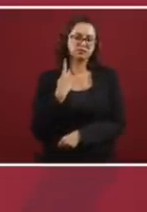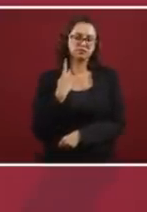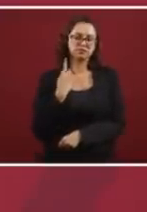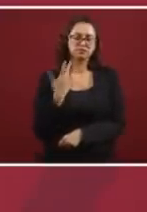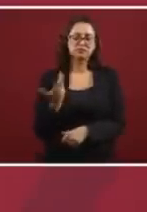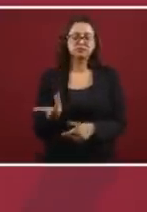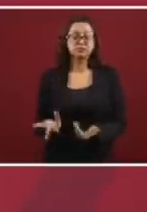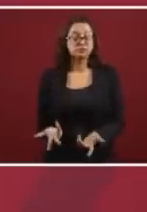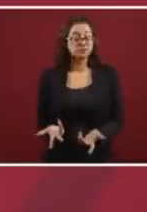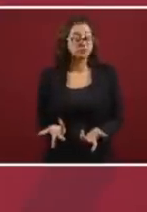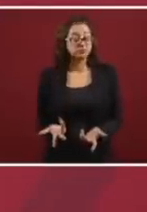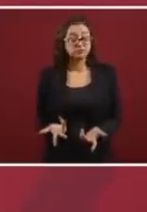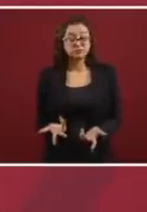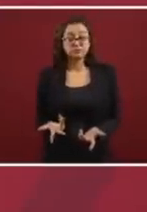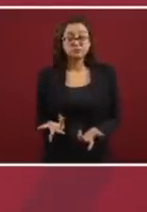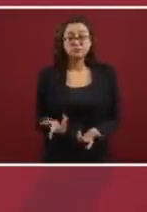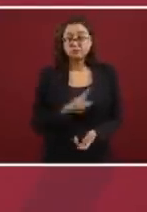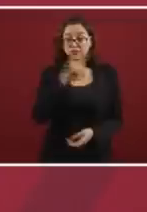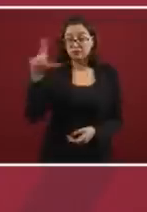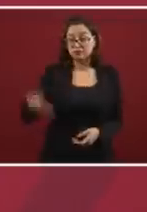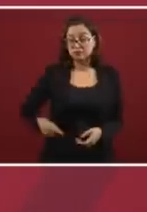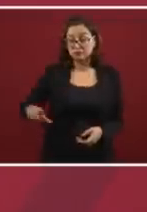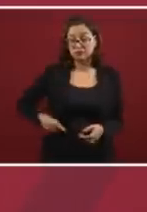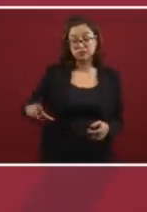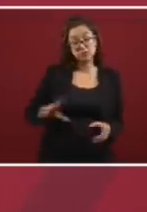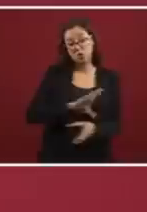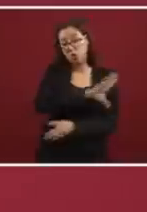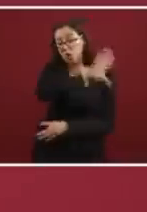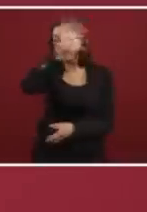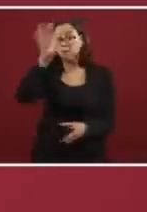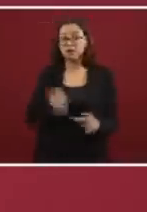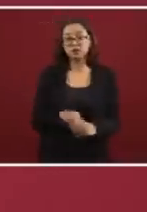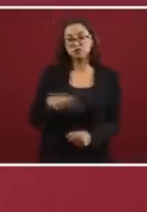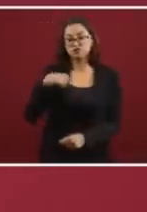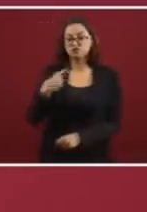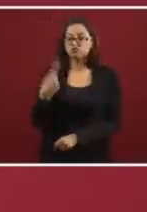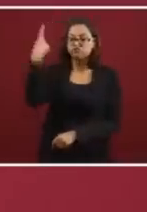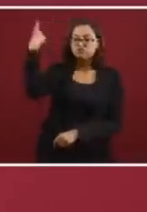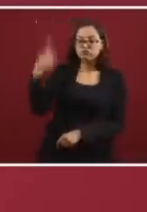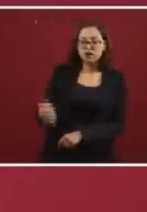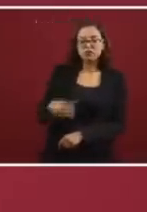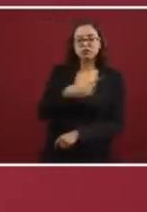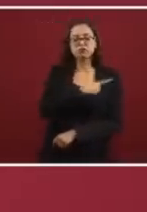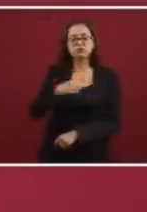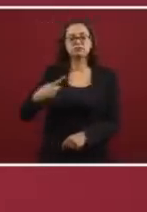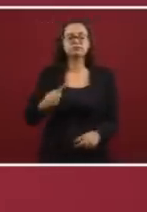la instrucción que tiene todo el gobierno es transparencia